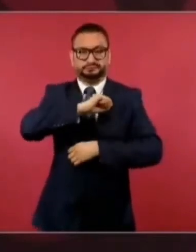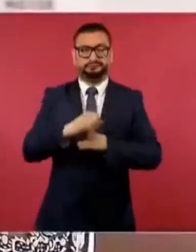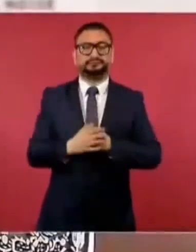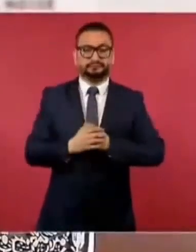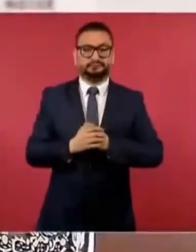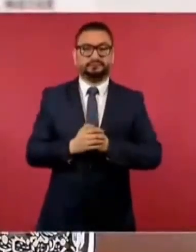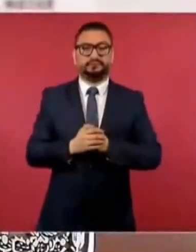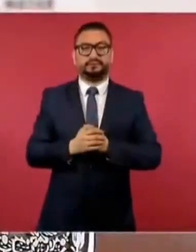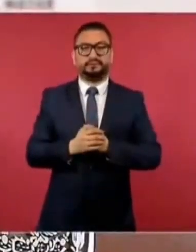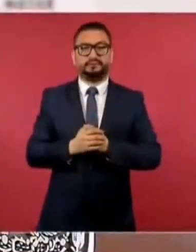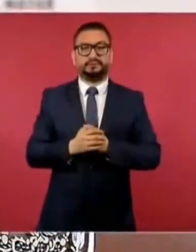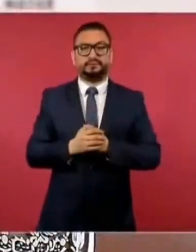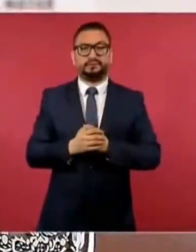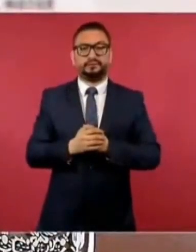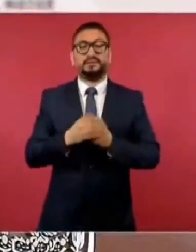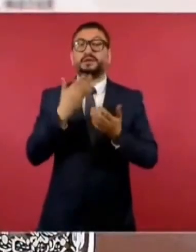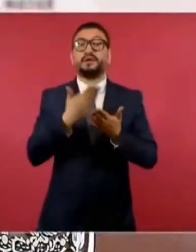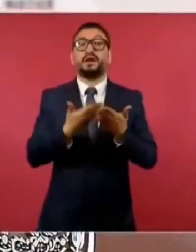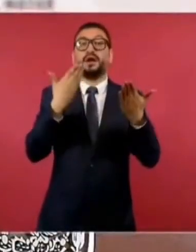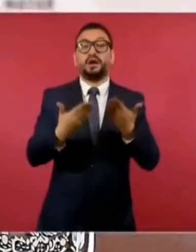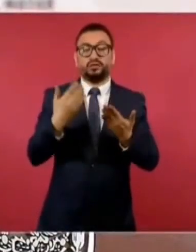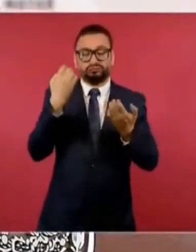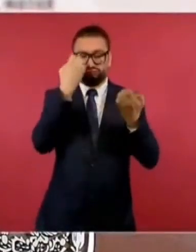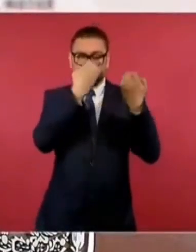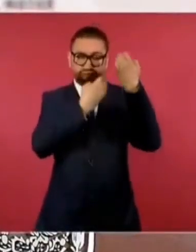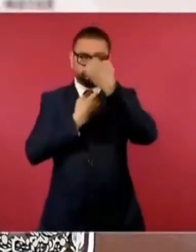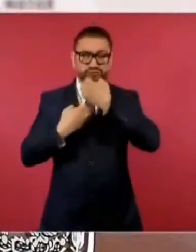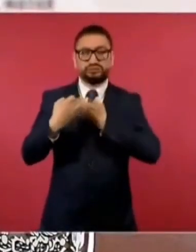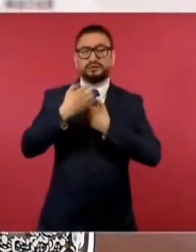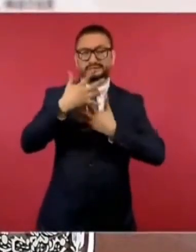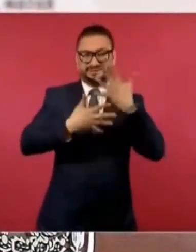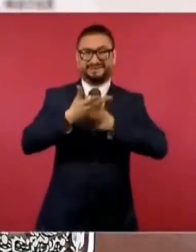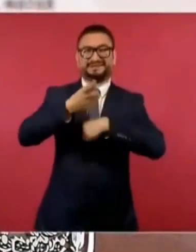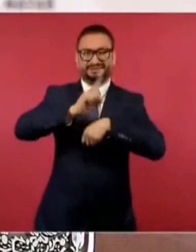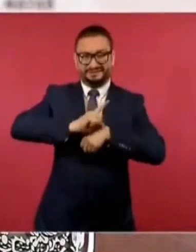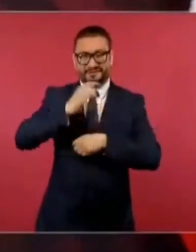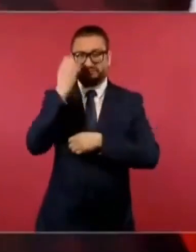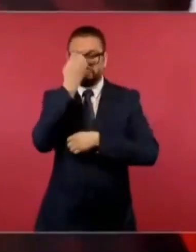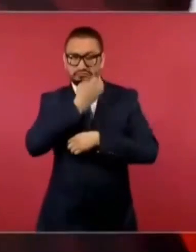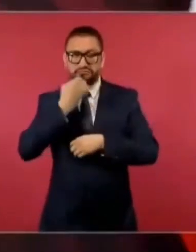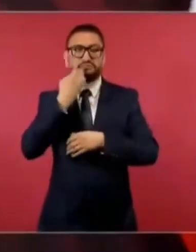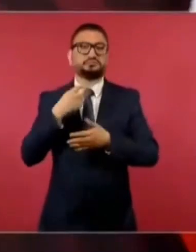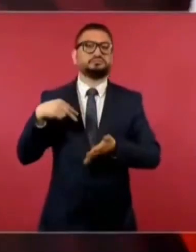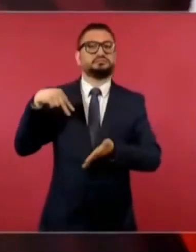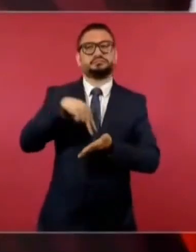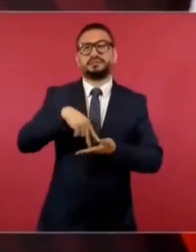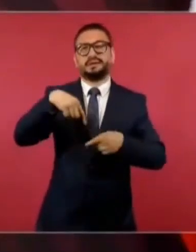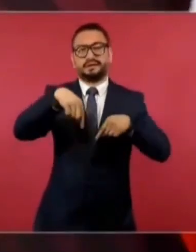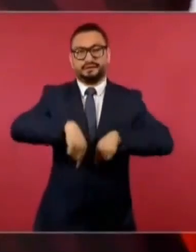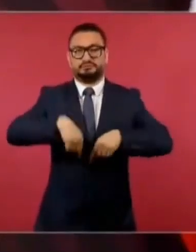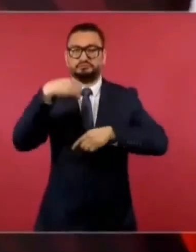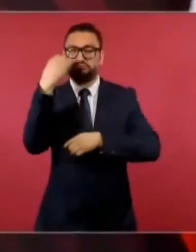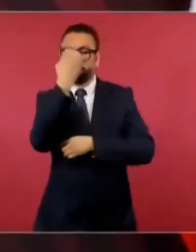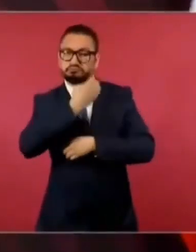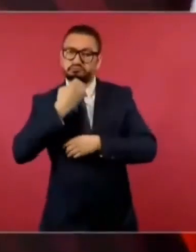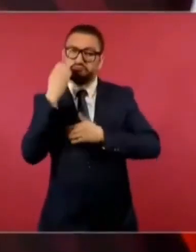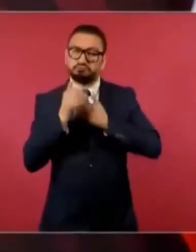Y vamos ahora pues, a evaluar. Cada 15 días vamos a estar aquí